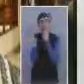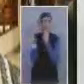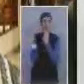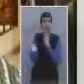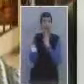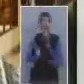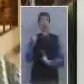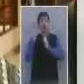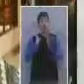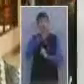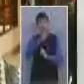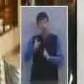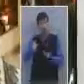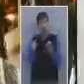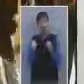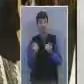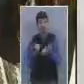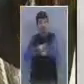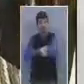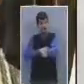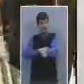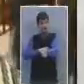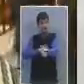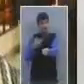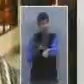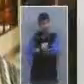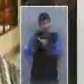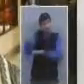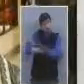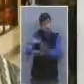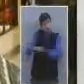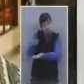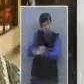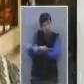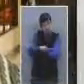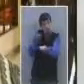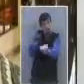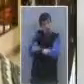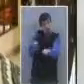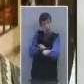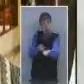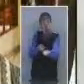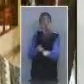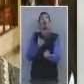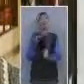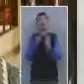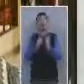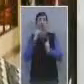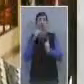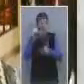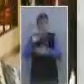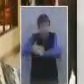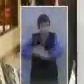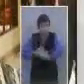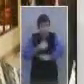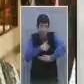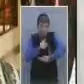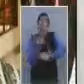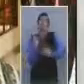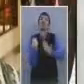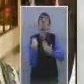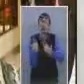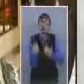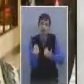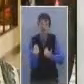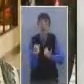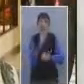personas que necesitan trasplante de sangre, hayan niños o niñas que, sea por razones médicas, necesiten